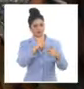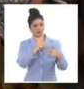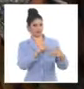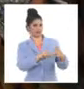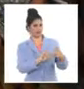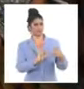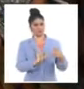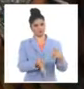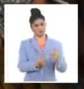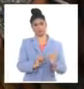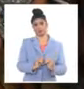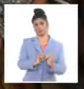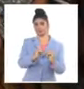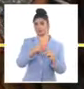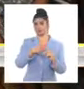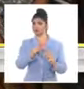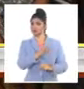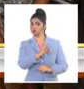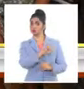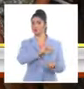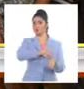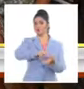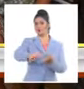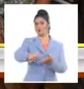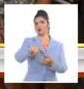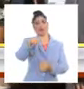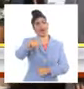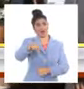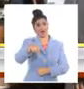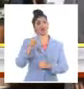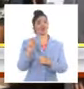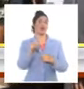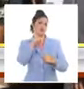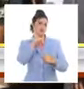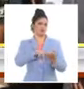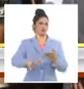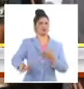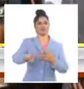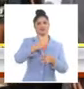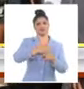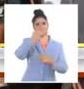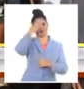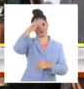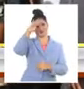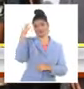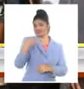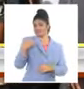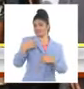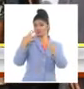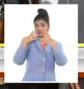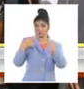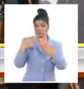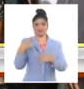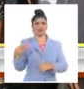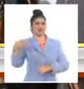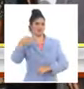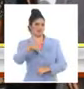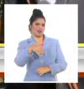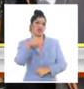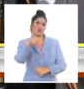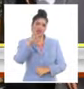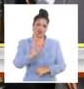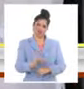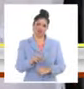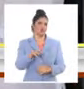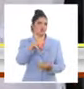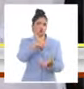X, el mandatario posteó: "Estamos en la heroica Santiago de Cuba. Siempre es un placer volver a esta indómita tierra". Al llegar